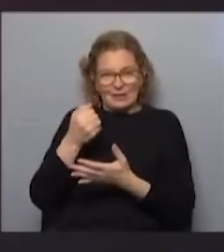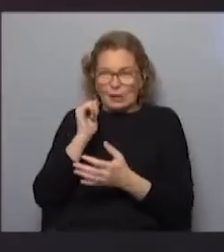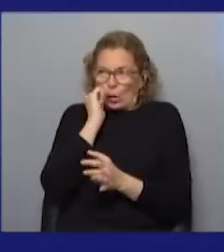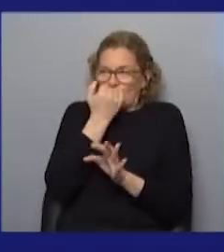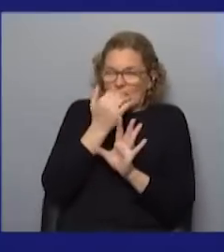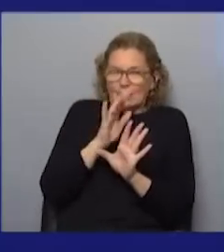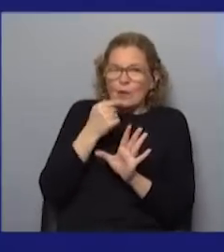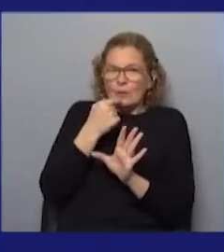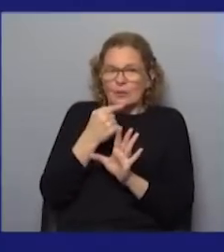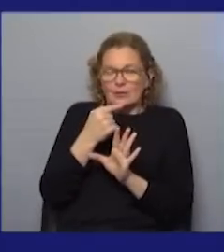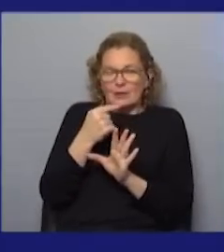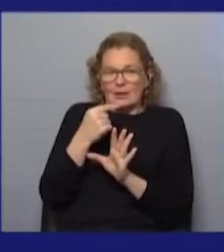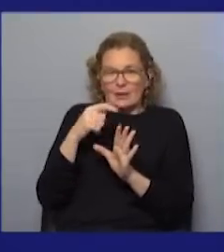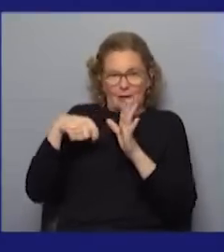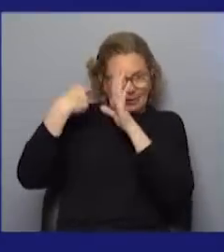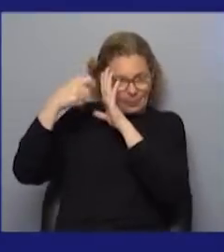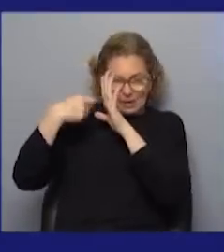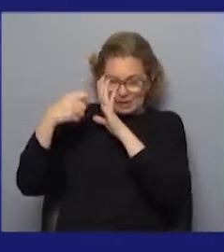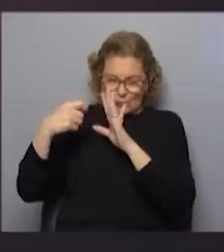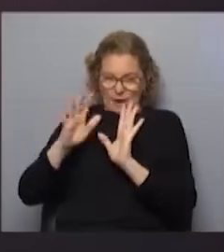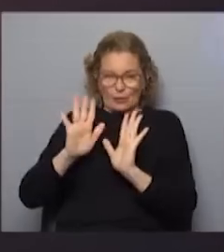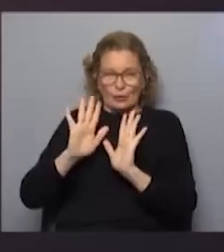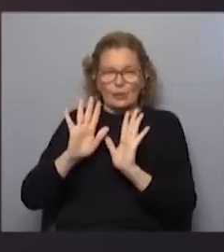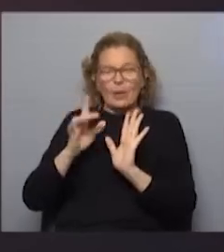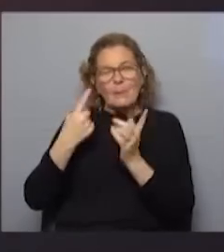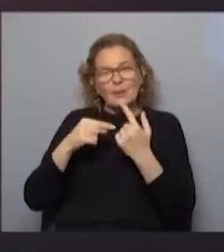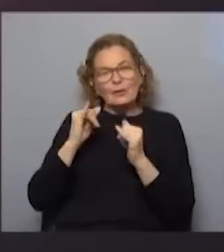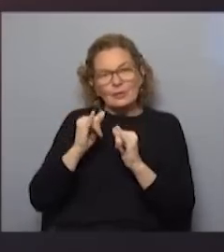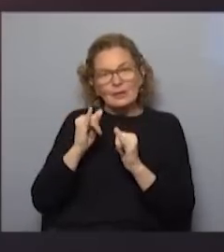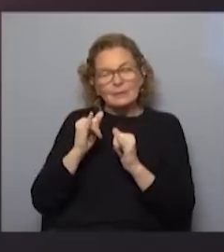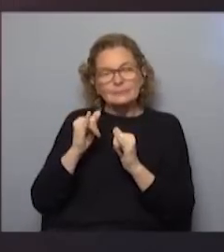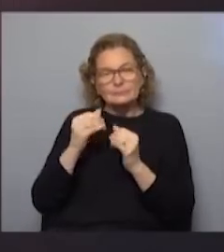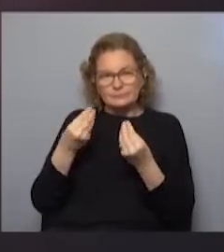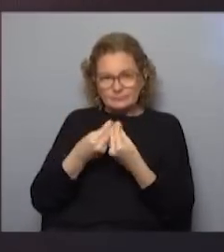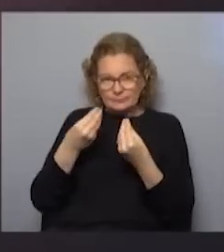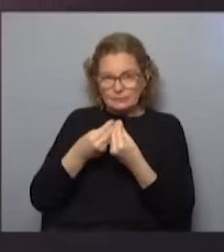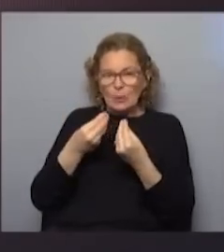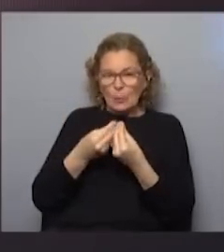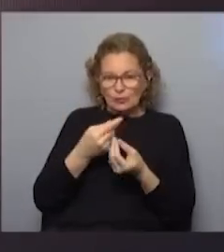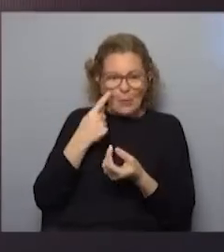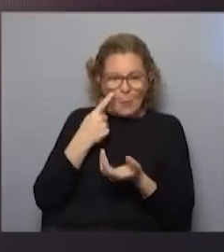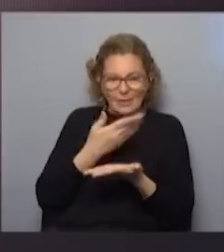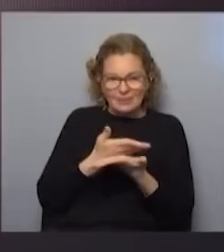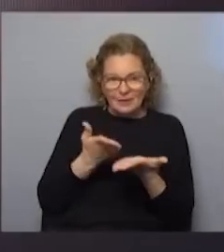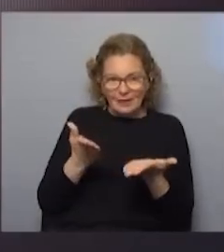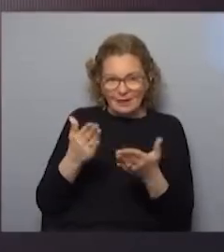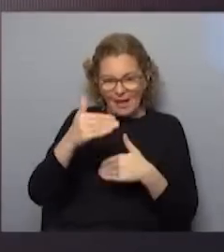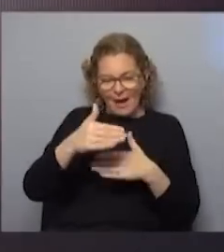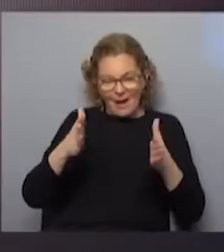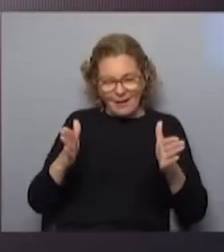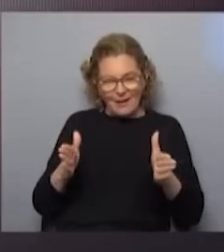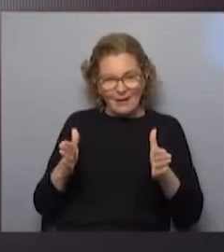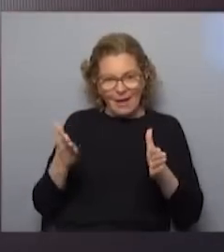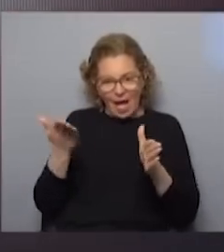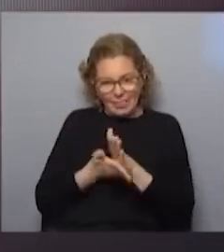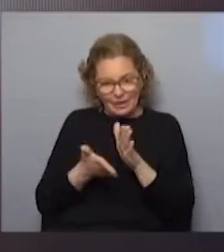Secret como aparecen los en Netflix en los documentales Pero sí había mucha evidencia en las cajas de